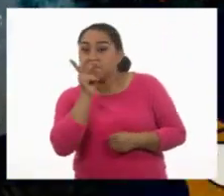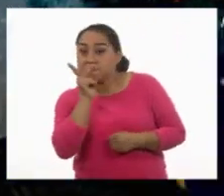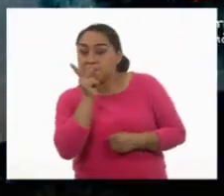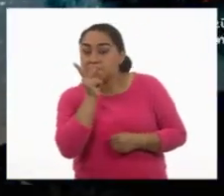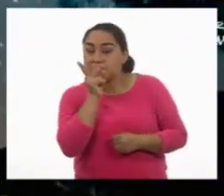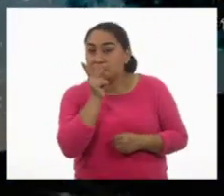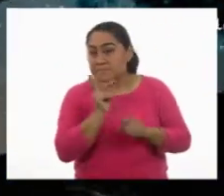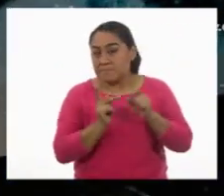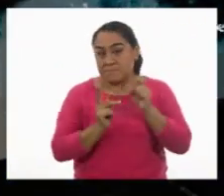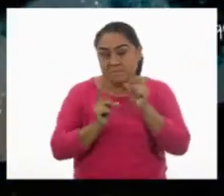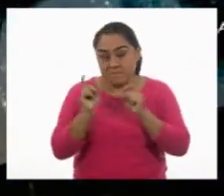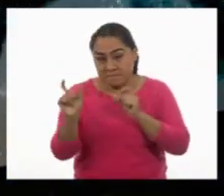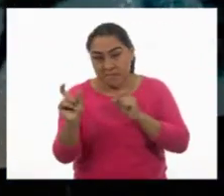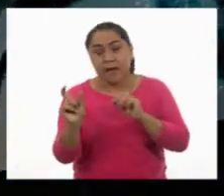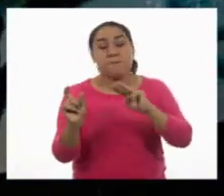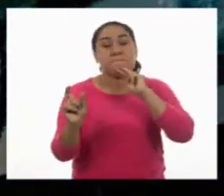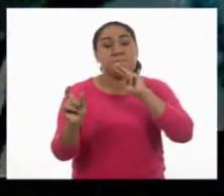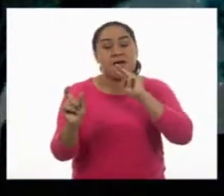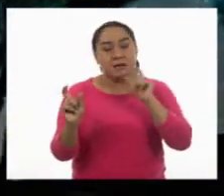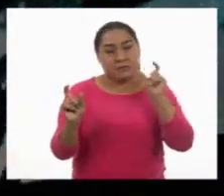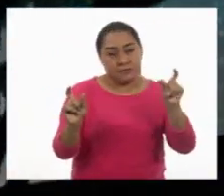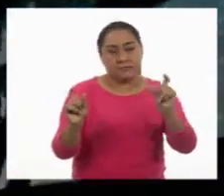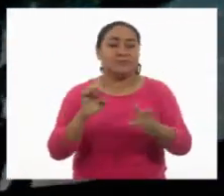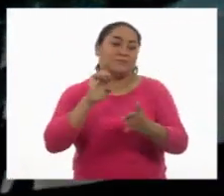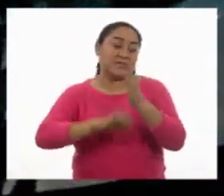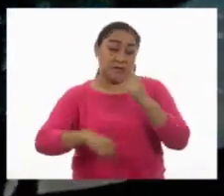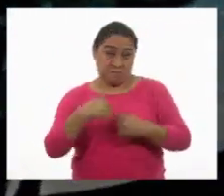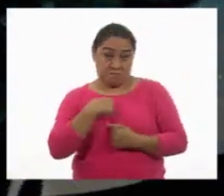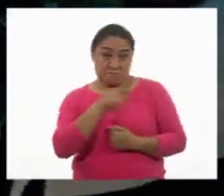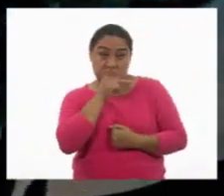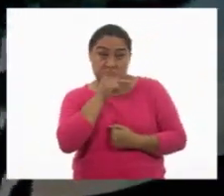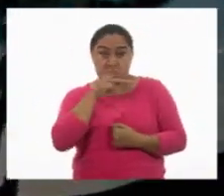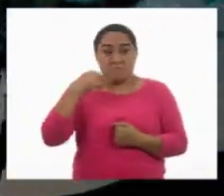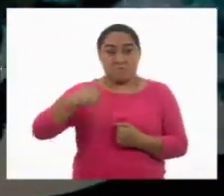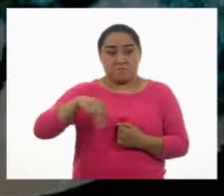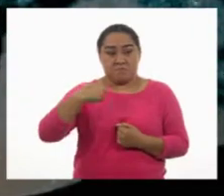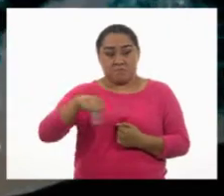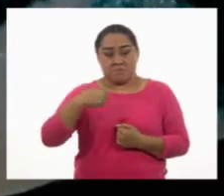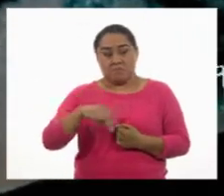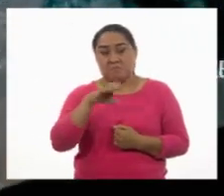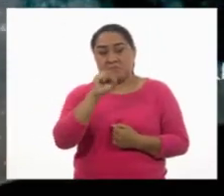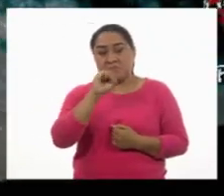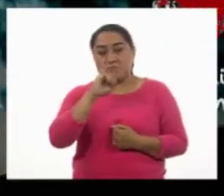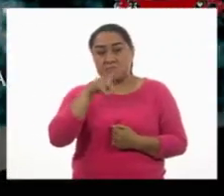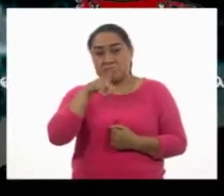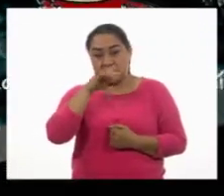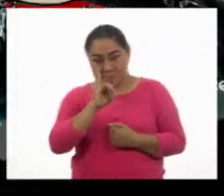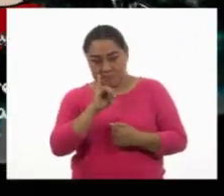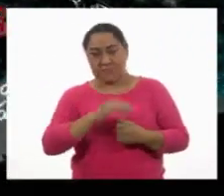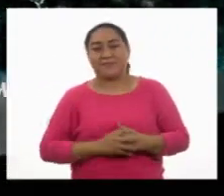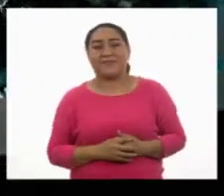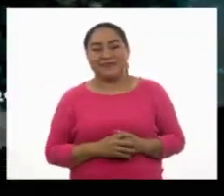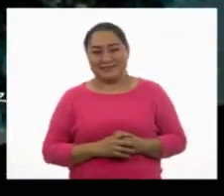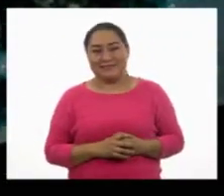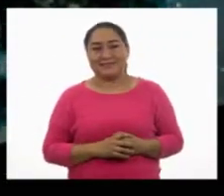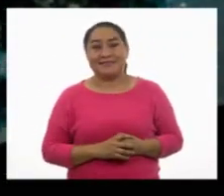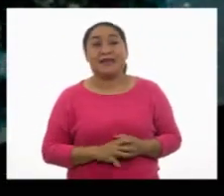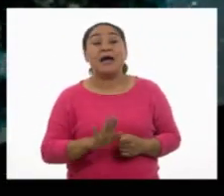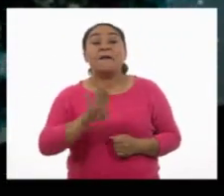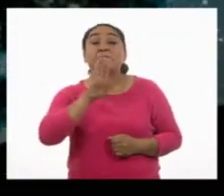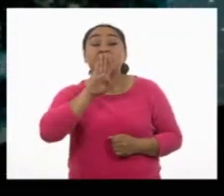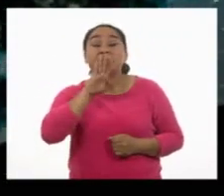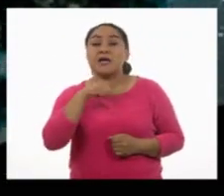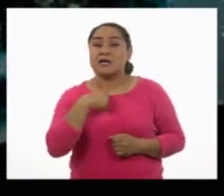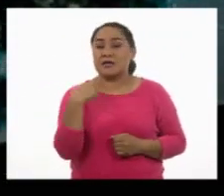mamá. Mi papá se llama Cintli Rodríguez Arcadio. Y mi